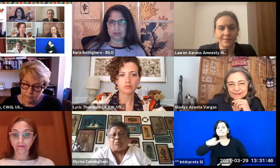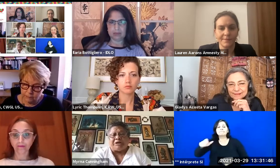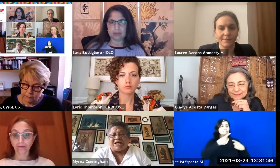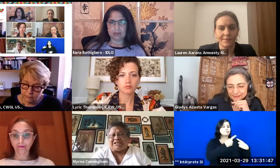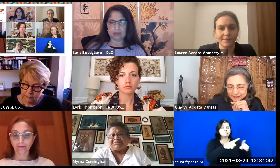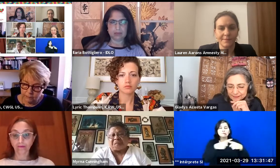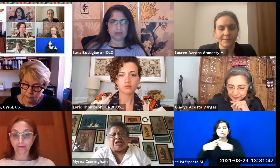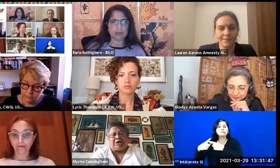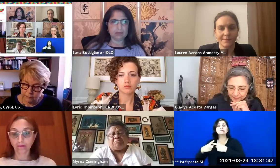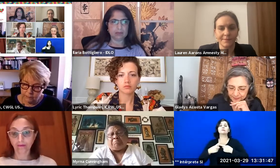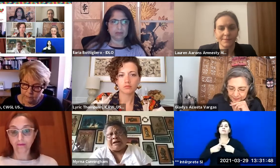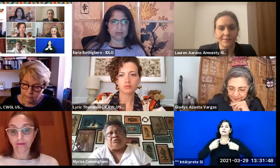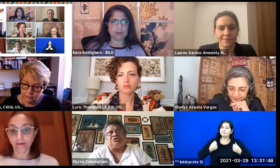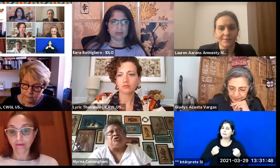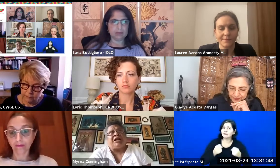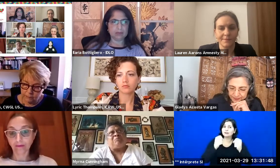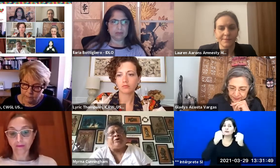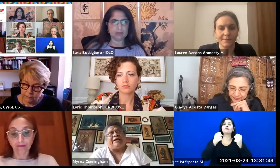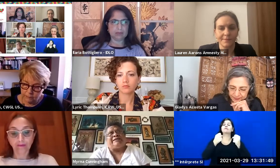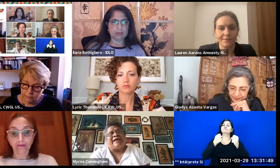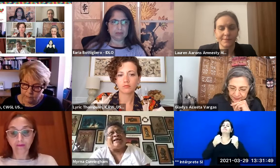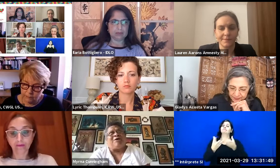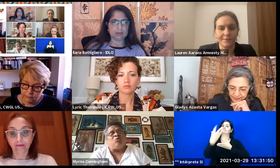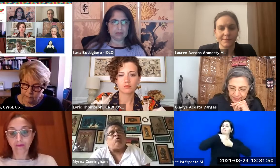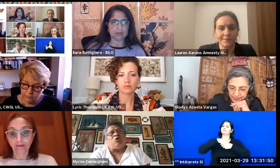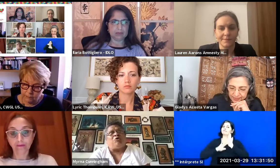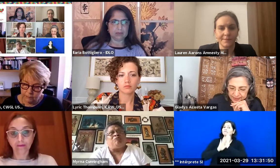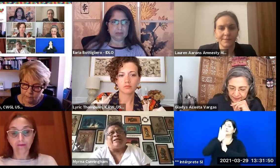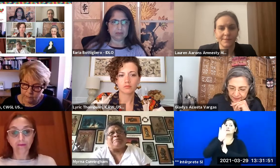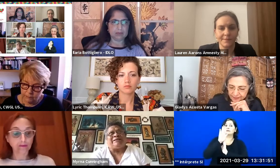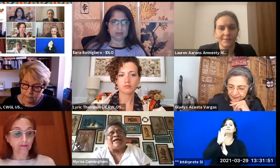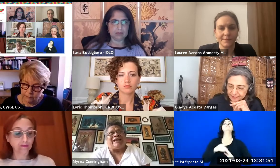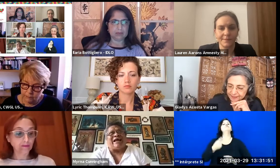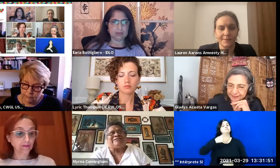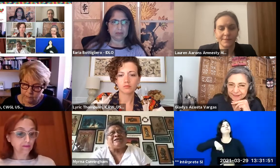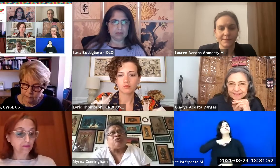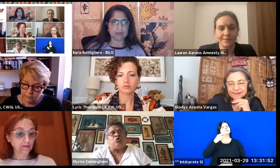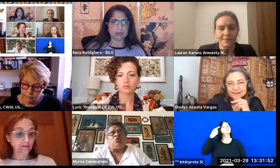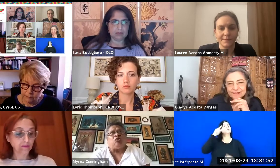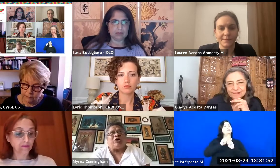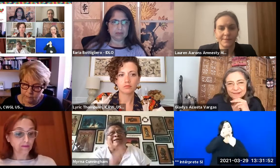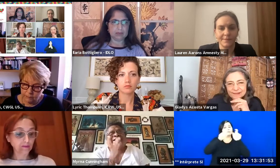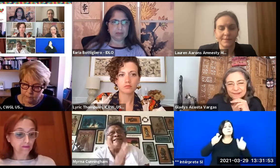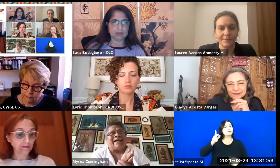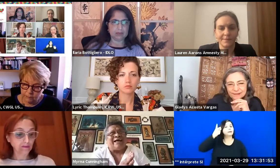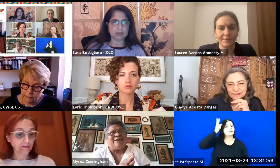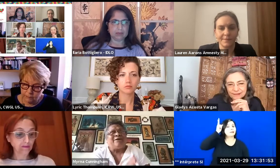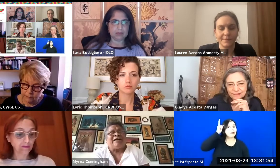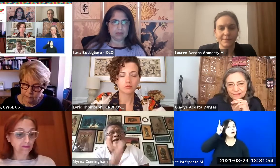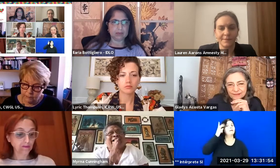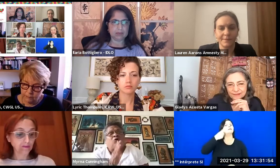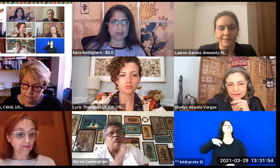nuestras comunidades. Para nosotras las mujeres indígenas, un logro fundamental ha sido